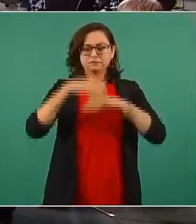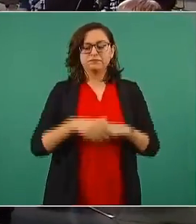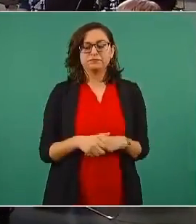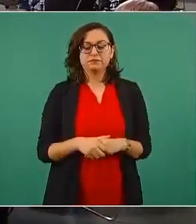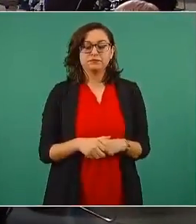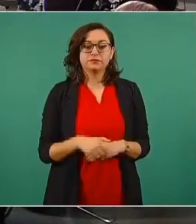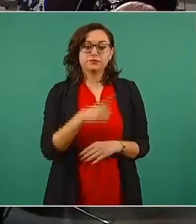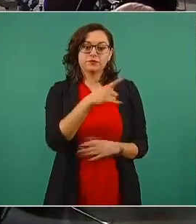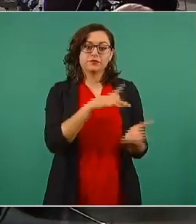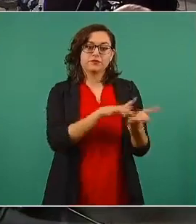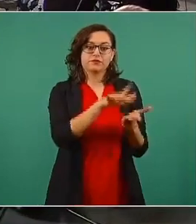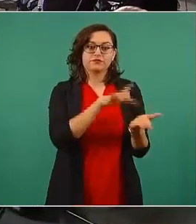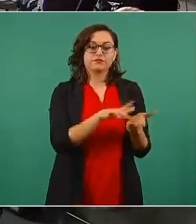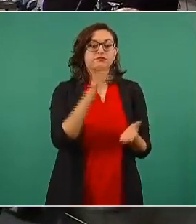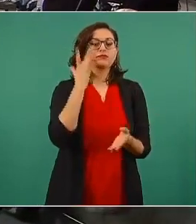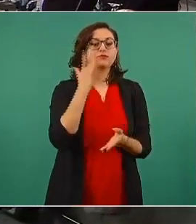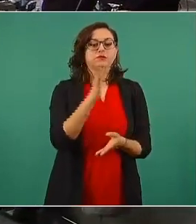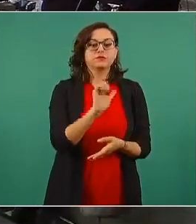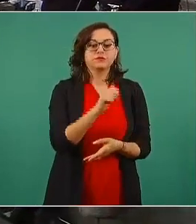que apoyaban a Santana.